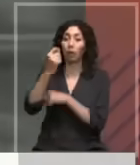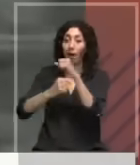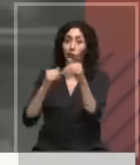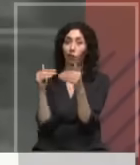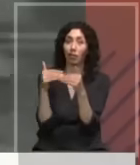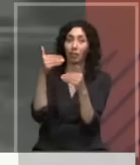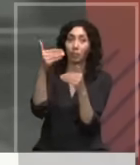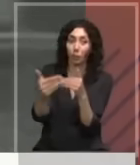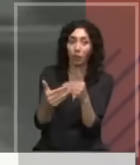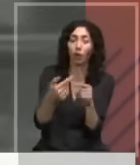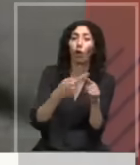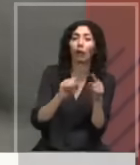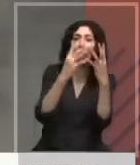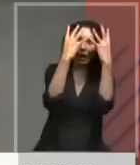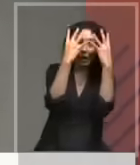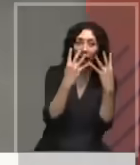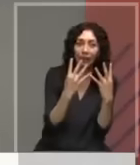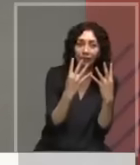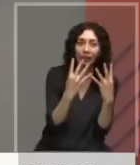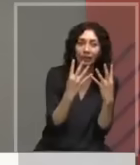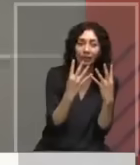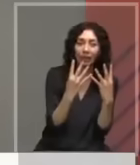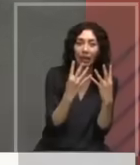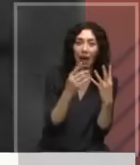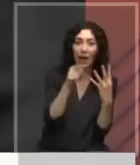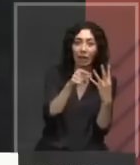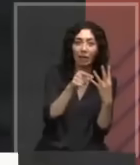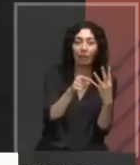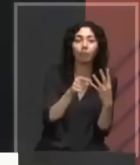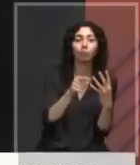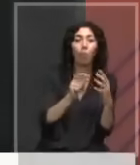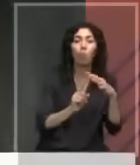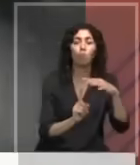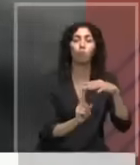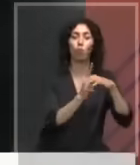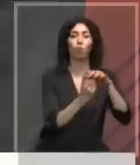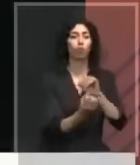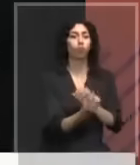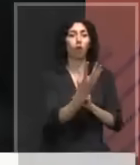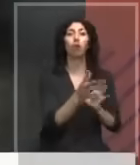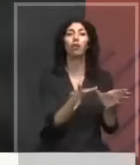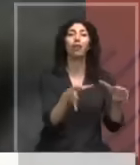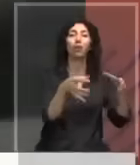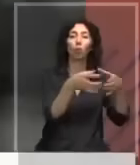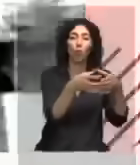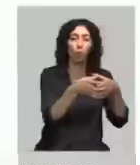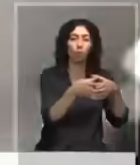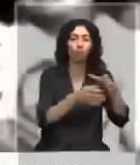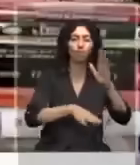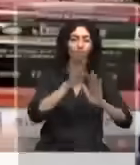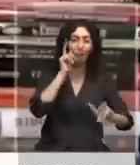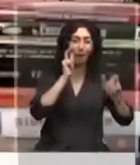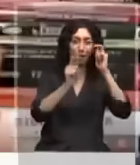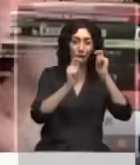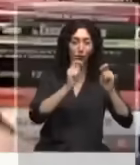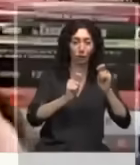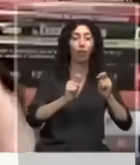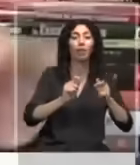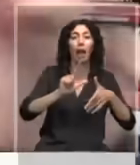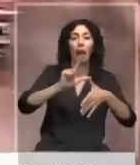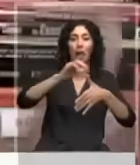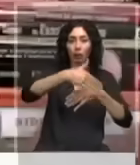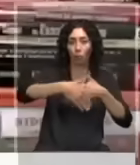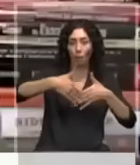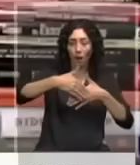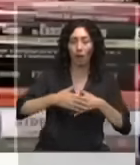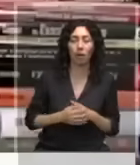de San Pablo, nacería la que es hoy la mayor organización criminal de toda América Latina. Lo que intentan hacer